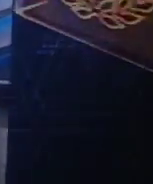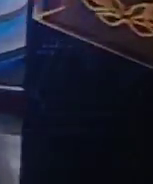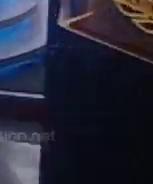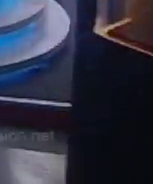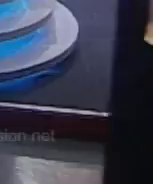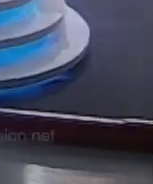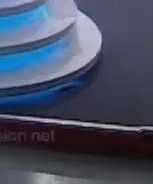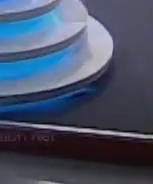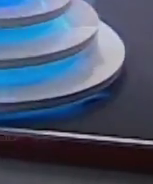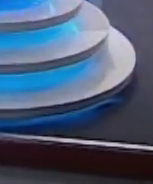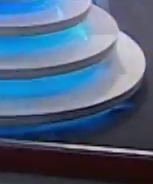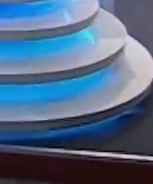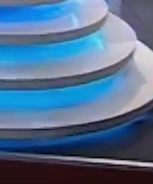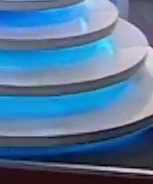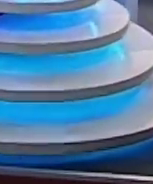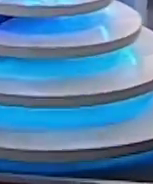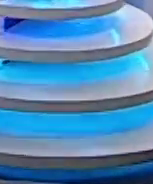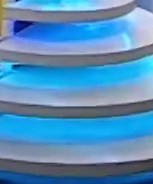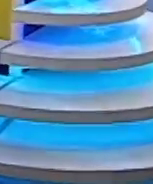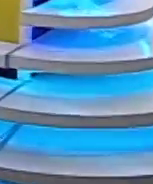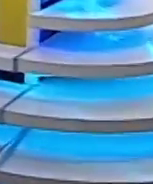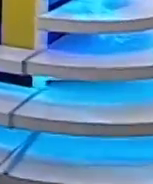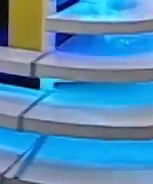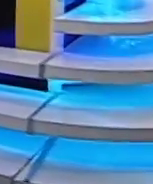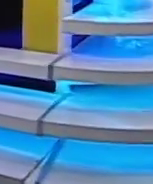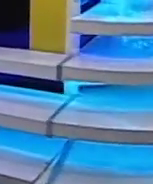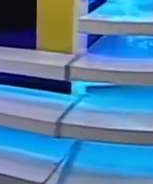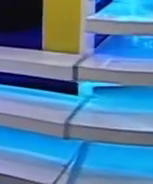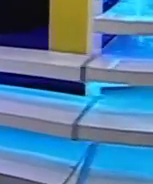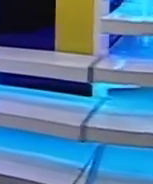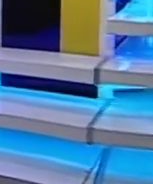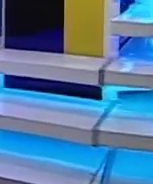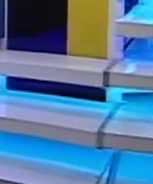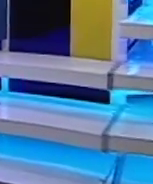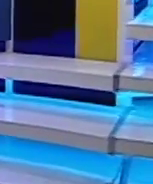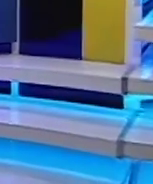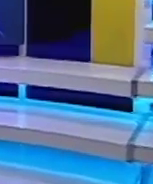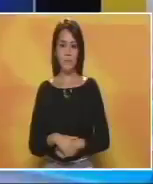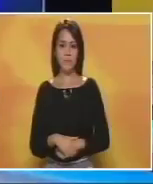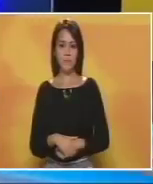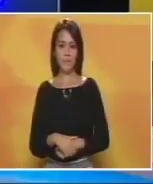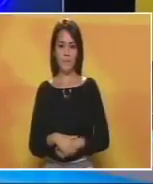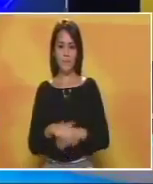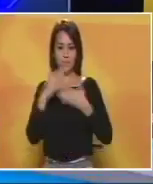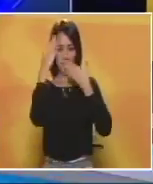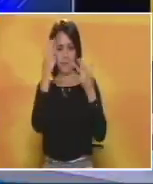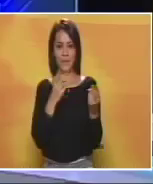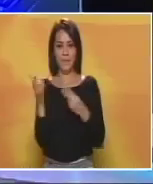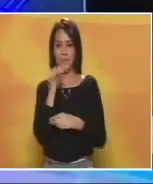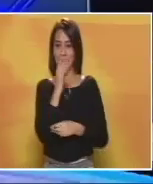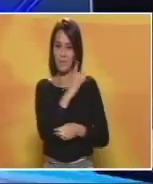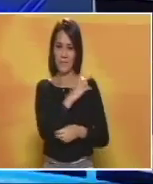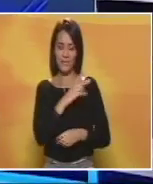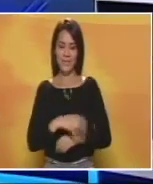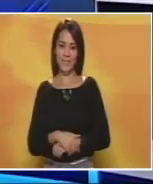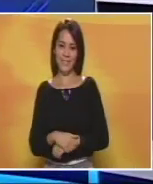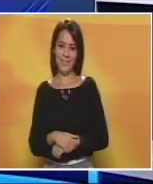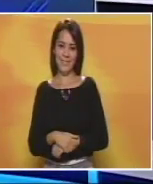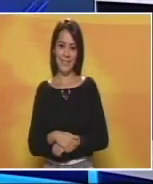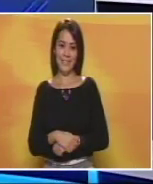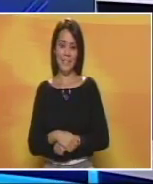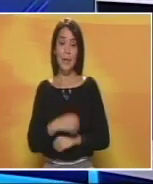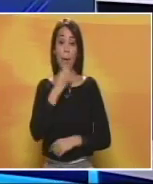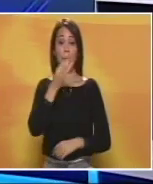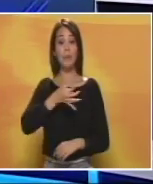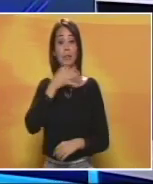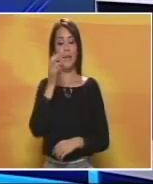Noticiero Venevisión, información justa y balanceada. Hola, ¿qué tal, amigos? Bienvenidos a la emisión meridiana de su noticiero Venevisión. Muy